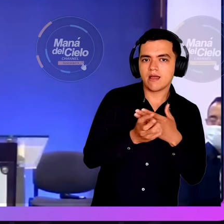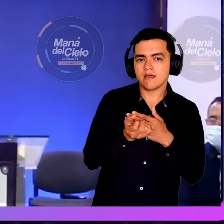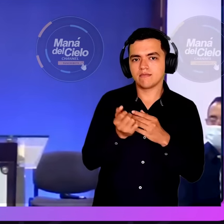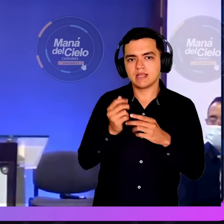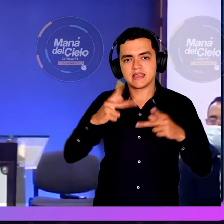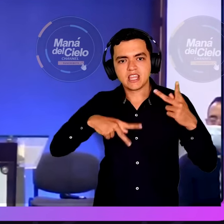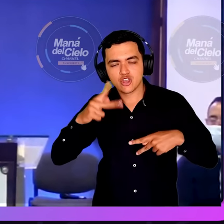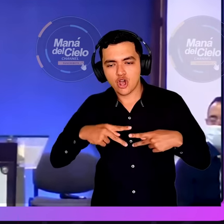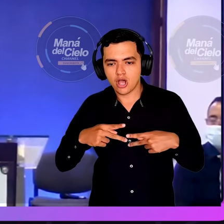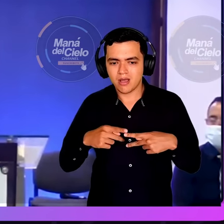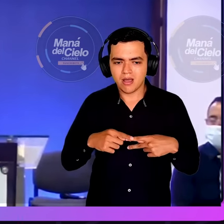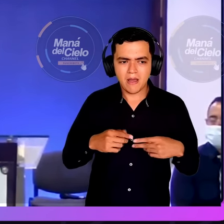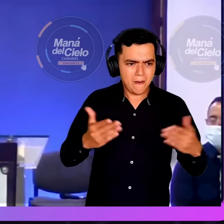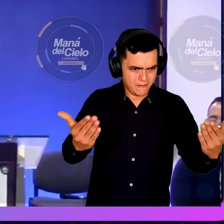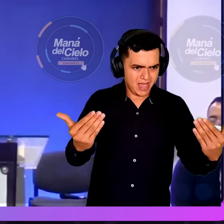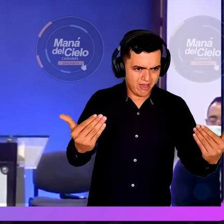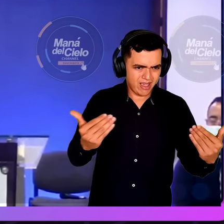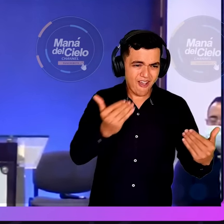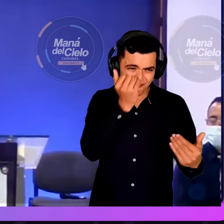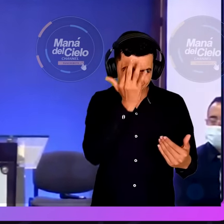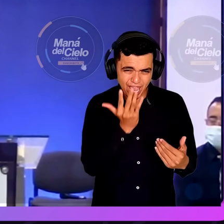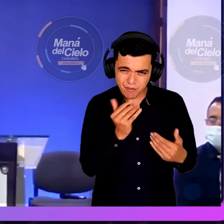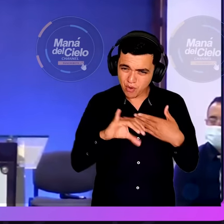ni mala pondré delante de mis ojos.